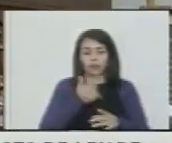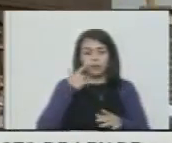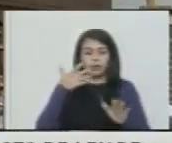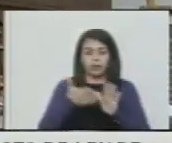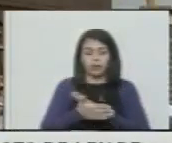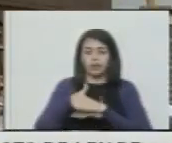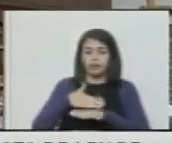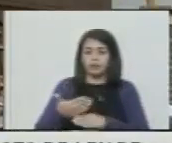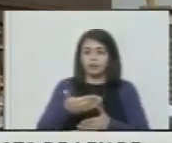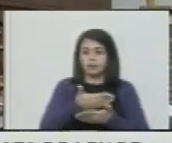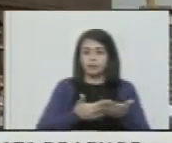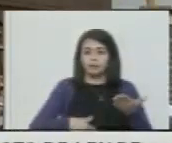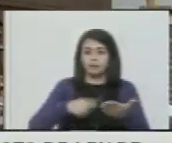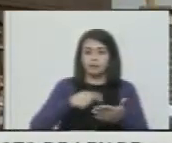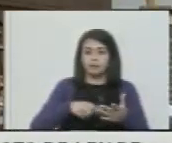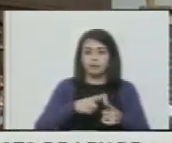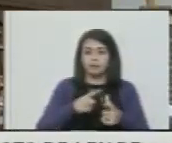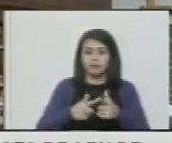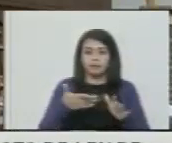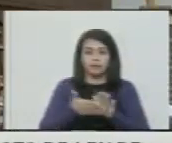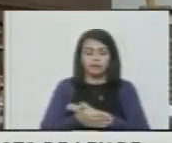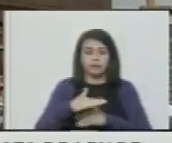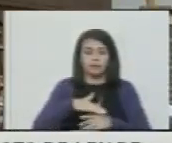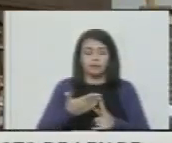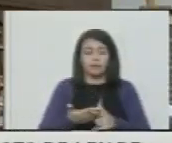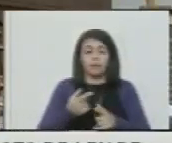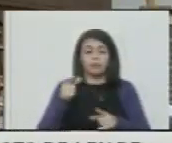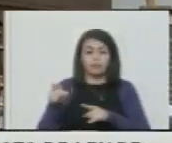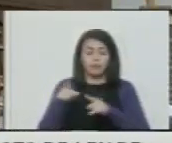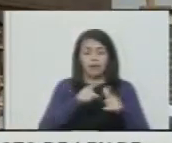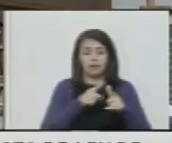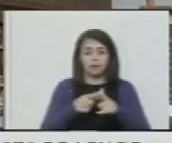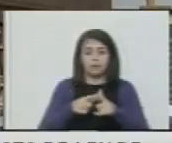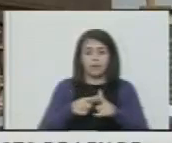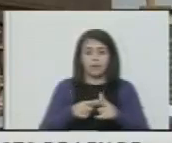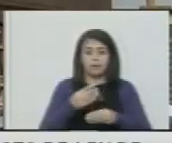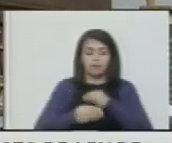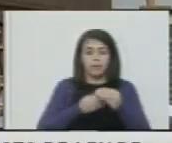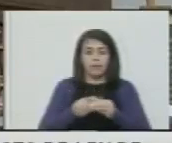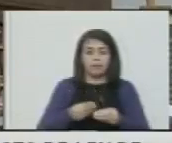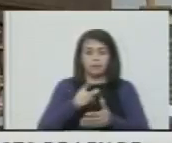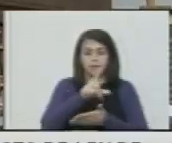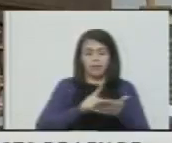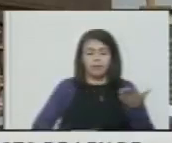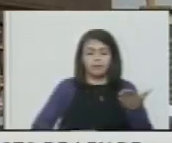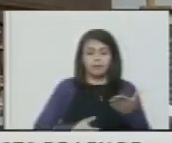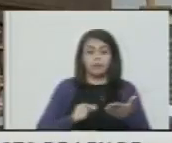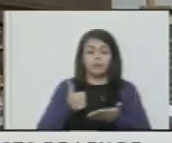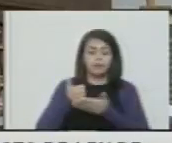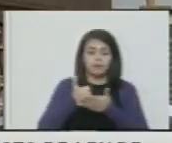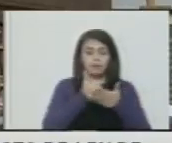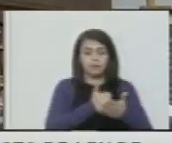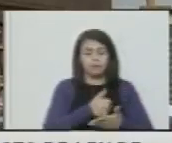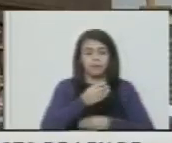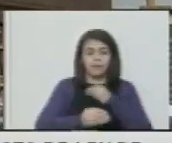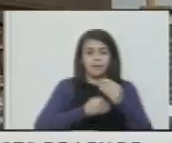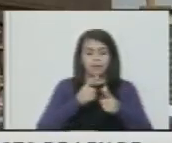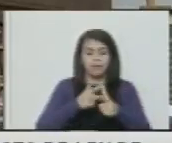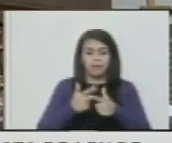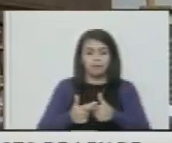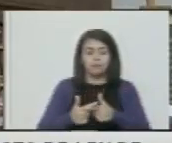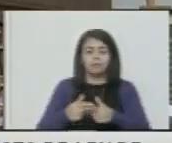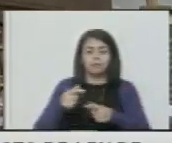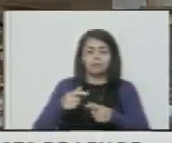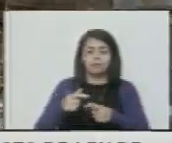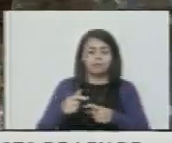prepagada descontarán de las primas de reaseguro pagadas por ellas la alícuota correspondiente al aporte